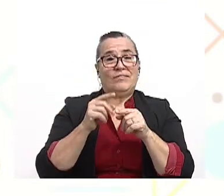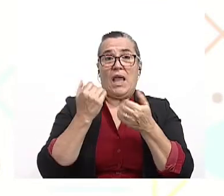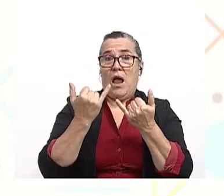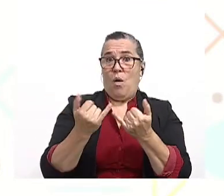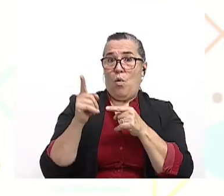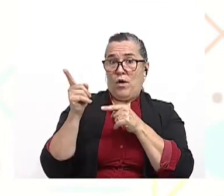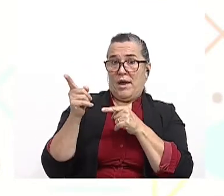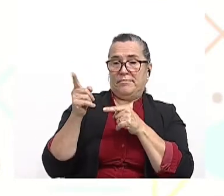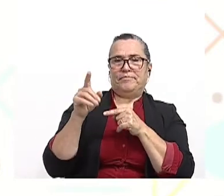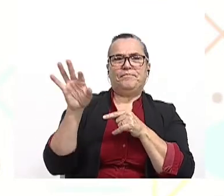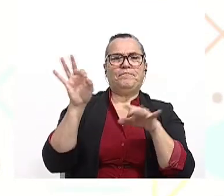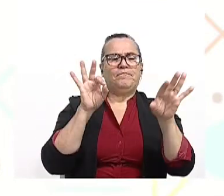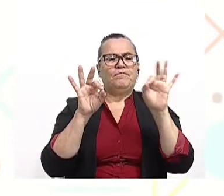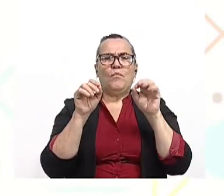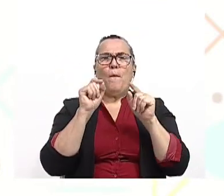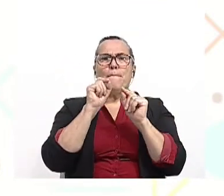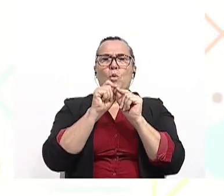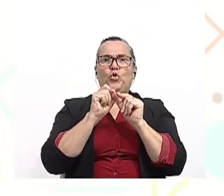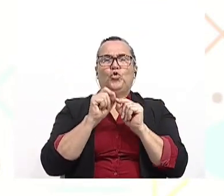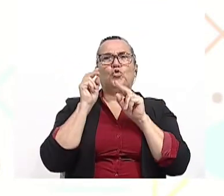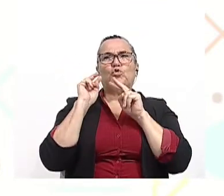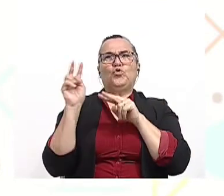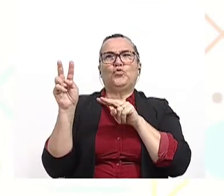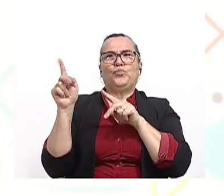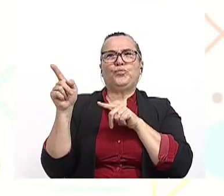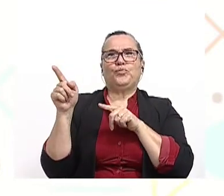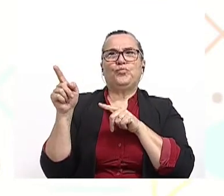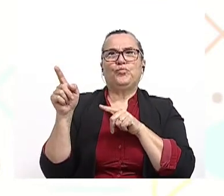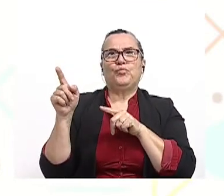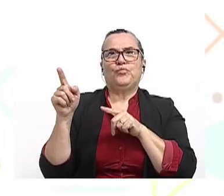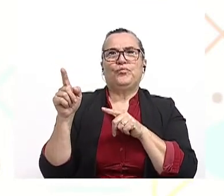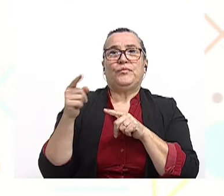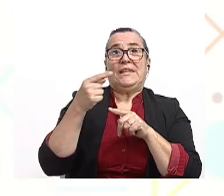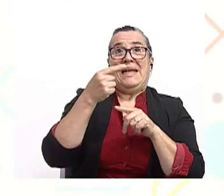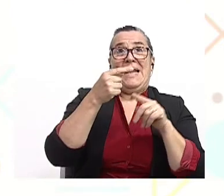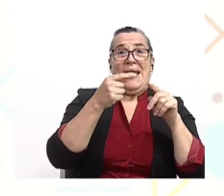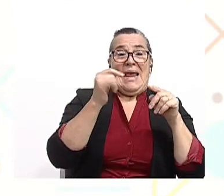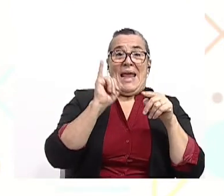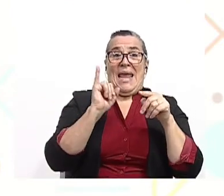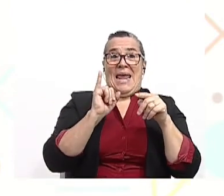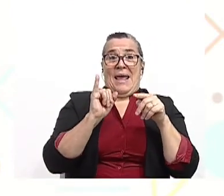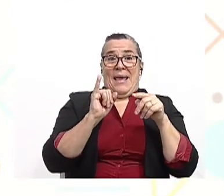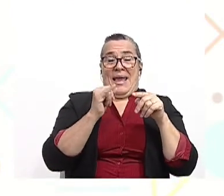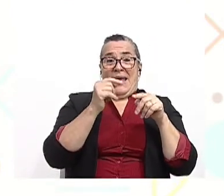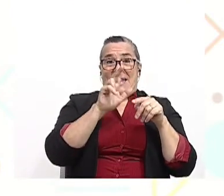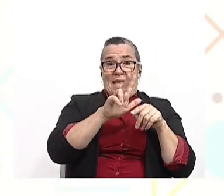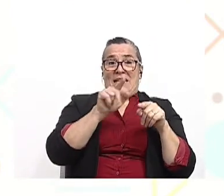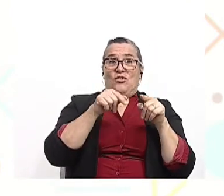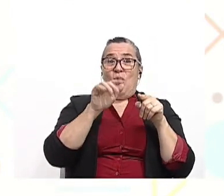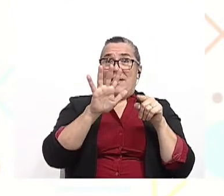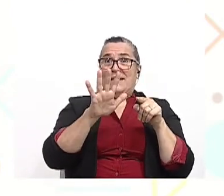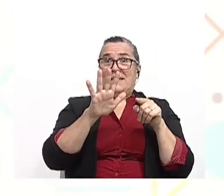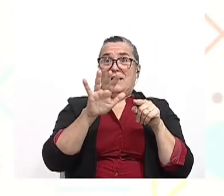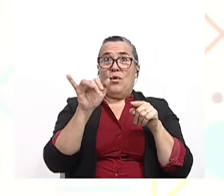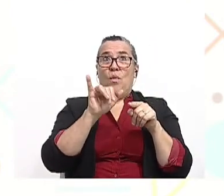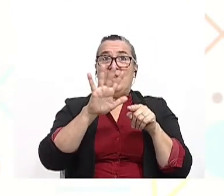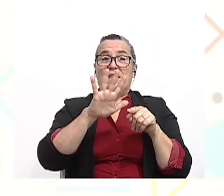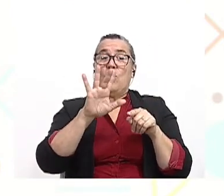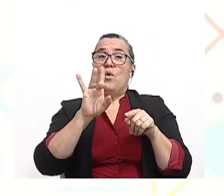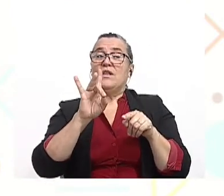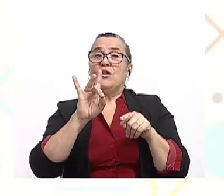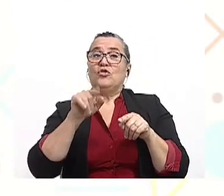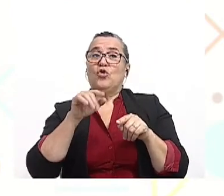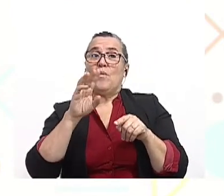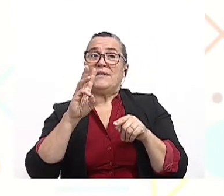de esta tabla, observemos que tenemos la imagen de 3,5, que es igual a 58,69.